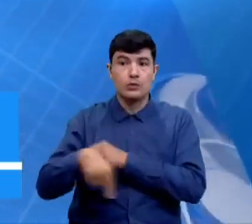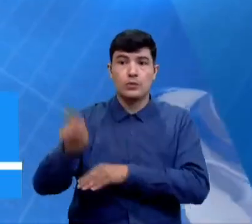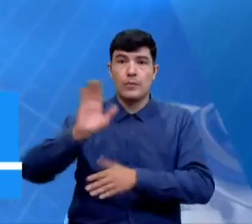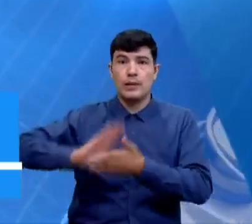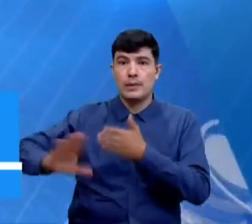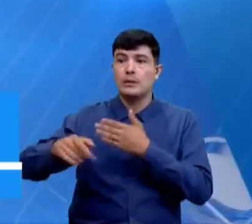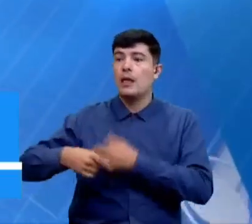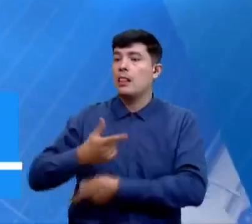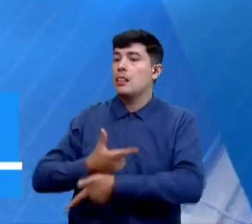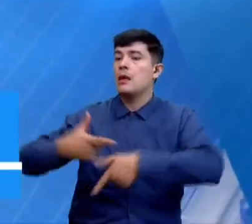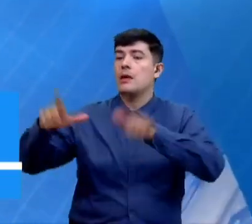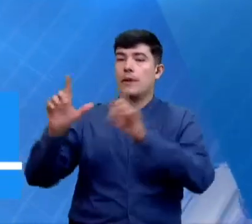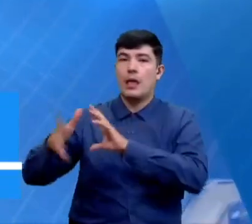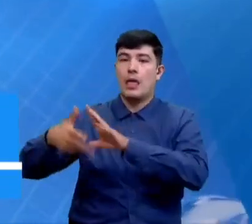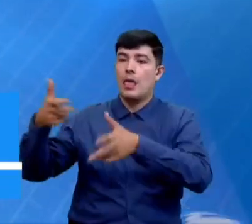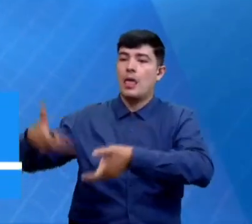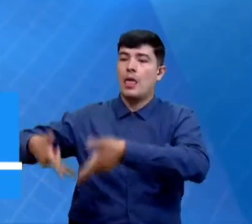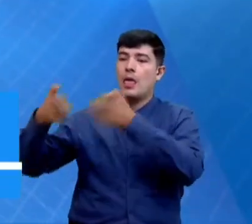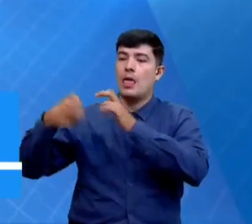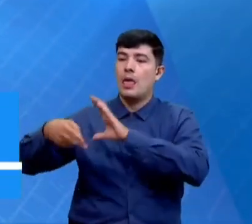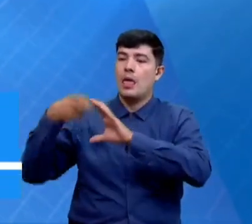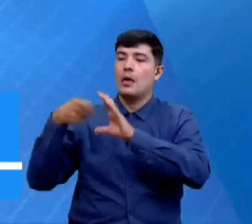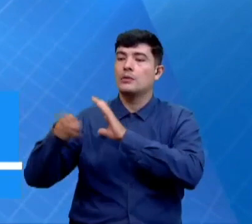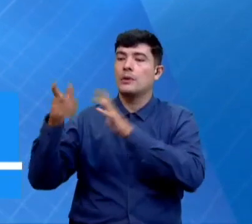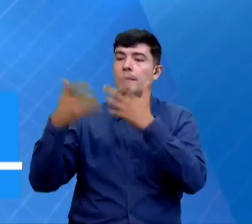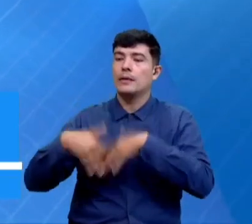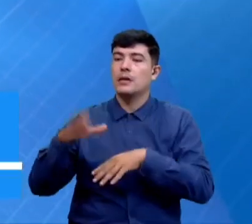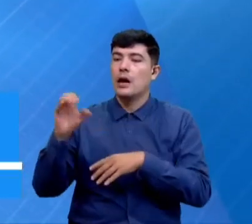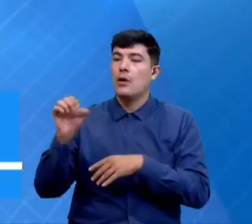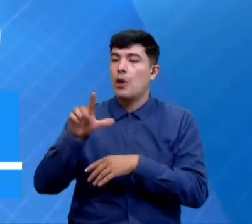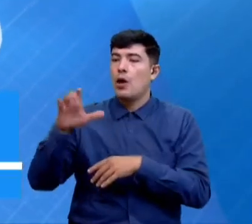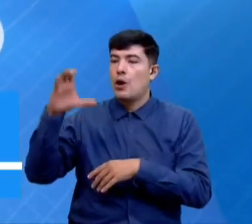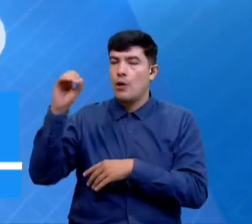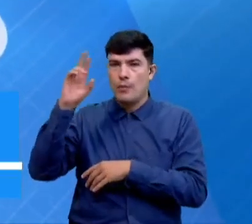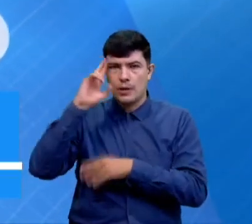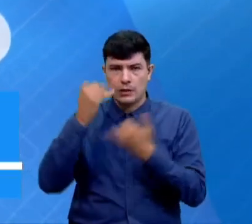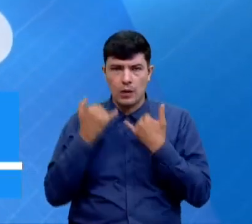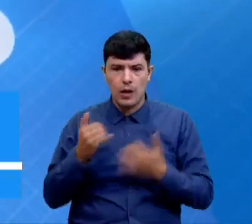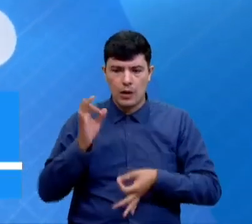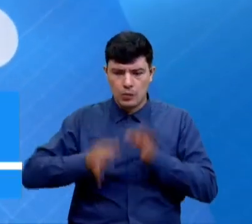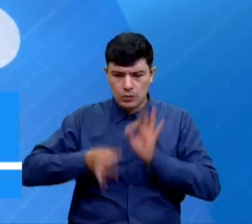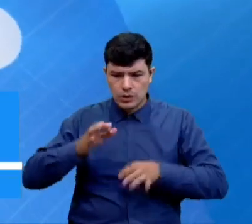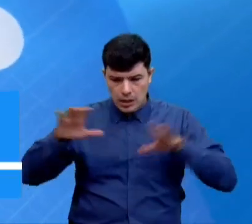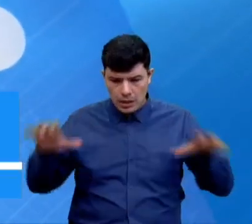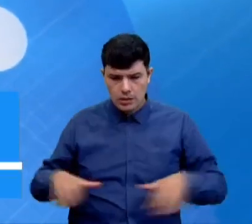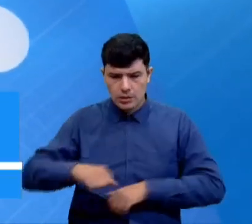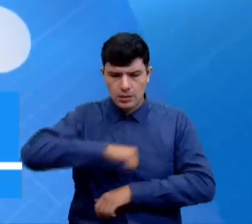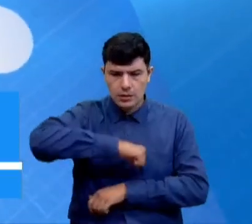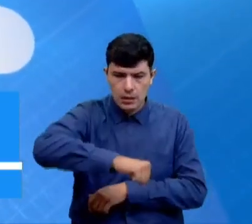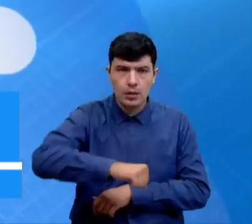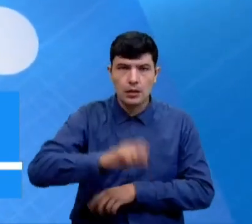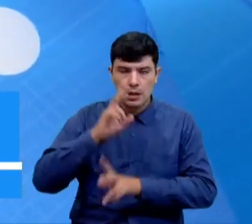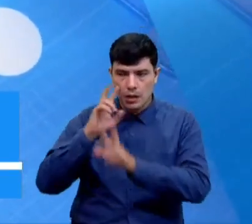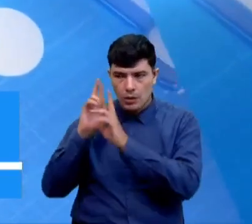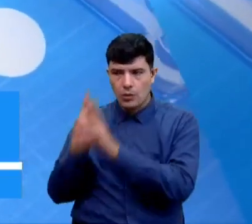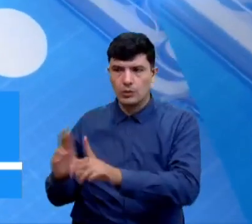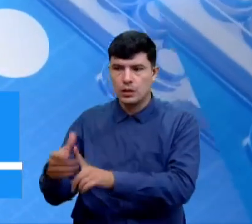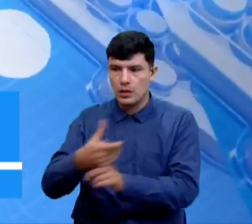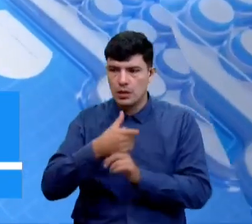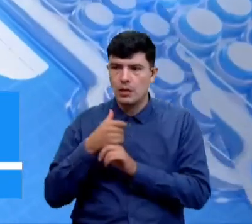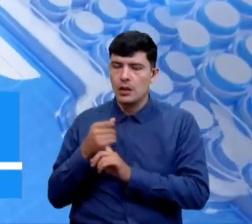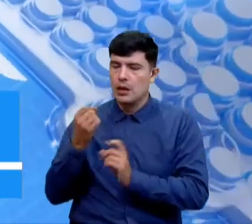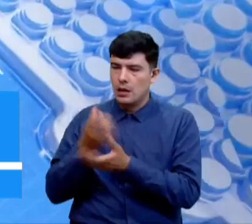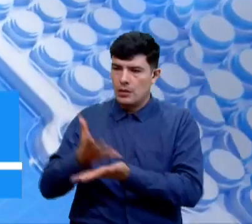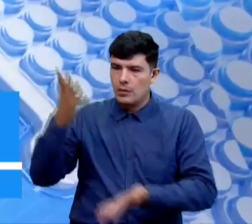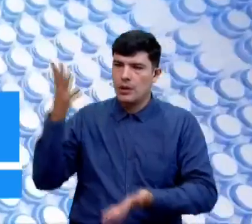vía libre a la explotación de Carbón a colco confiamos en que la justicia actúe en derecho a favor de la protección de las riquezas naturales